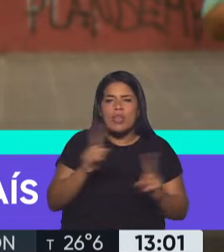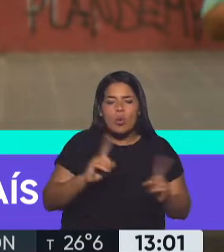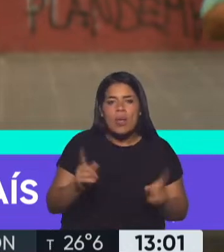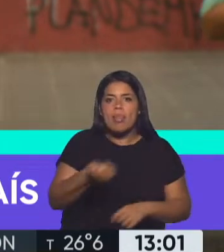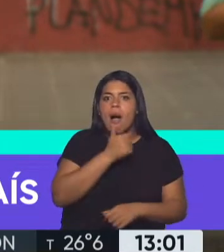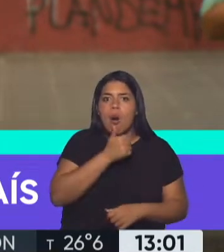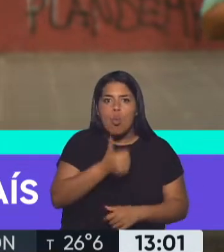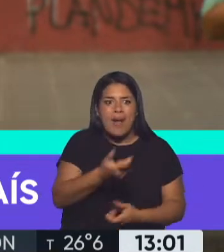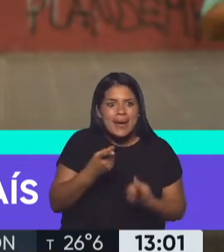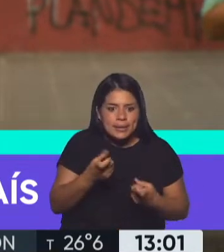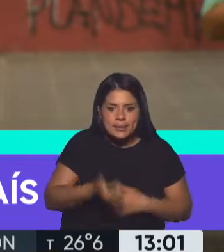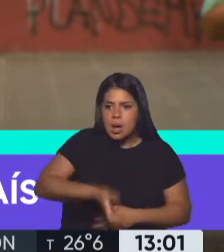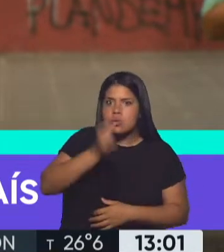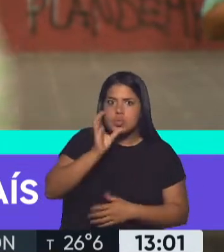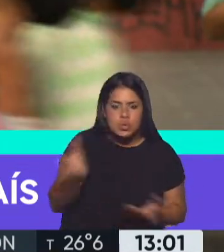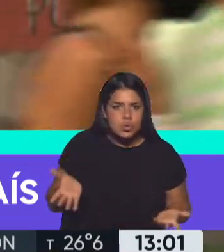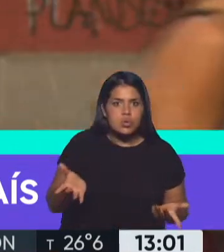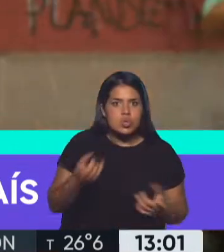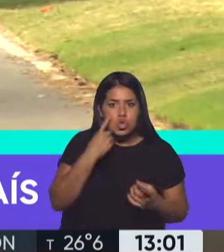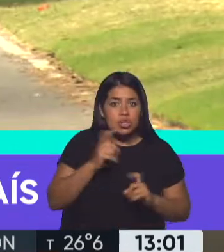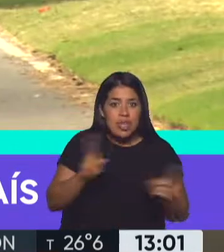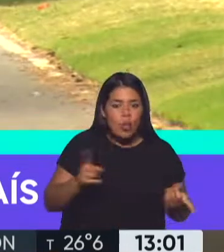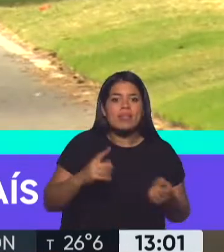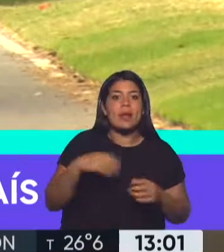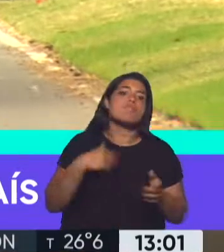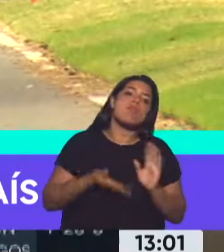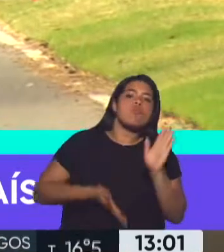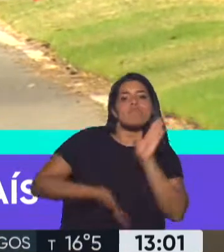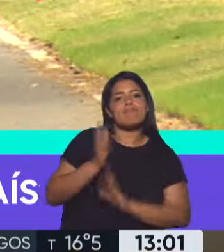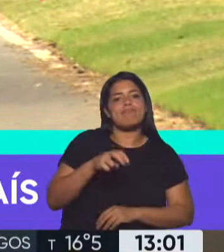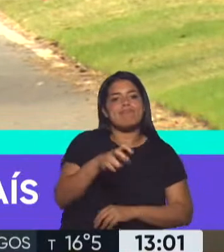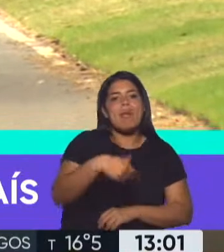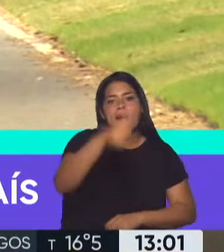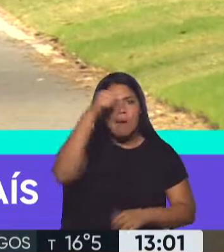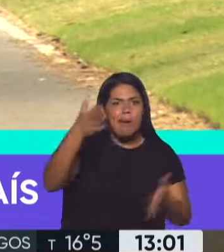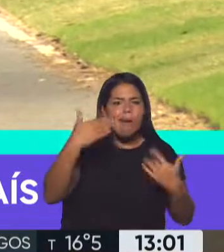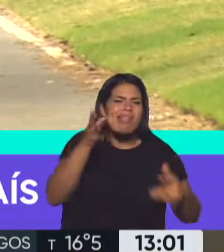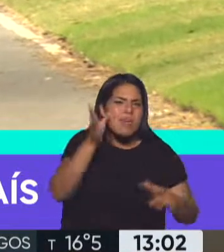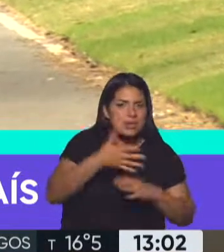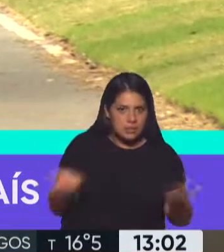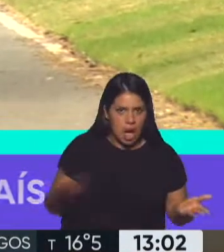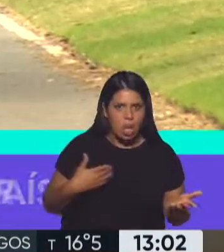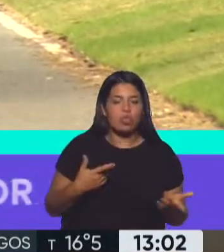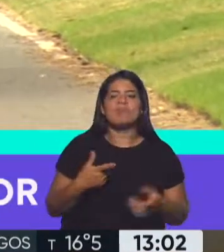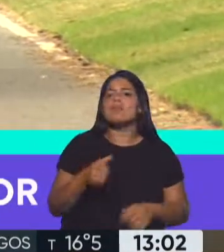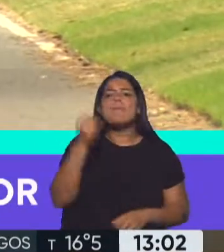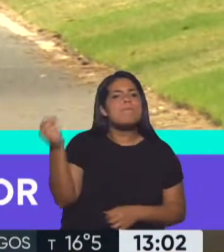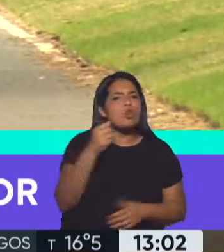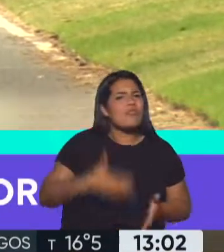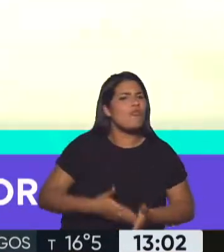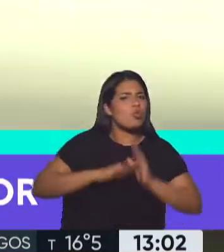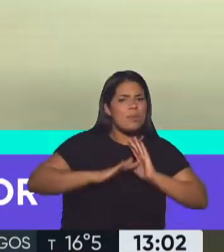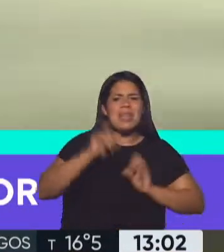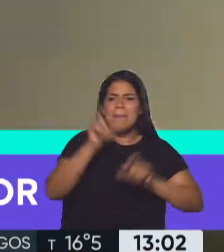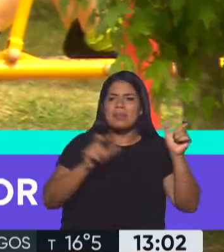cuidado y se expone a temperaturas extremas. Es fundamental que las personas se hidraten adecuadamente, procurar buscar